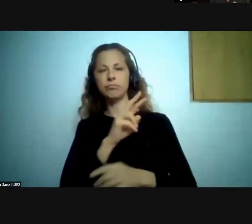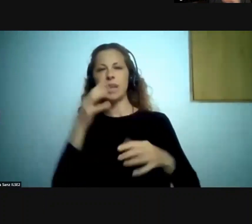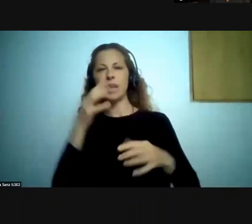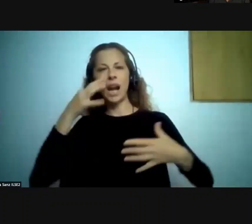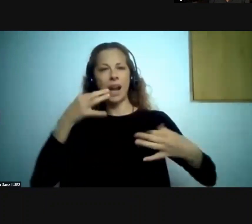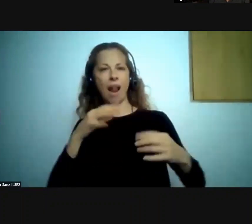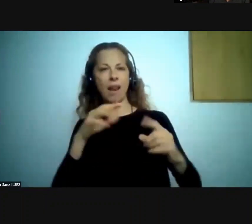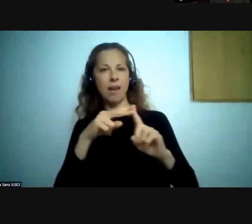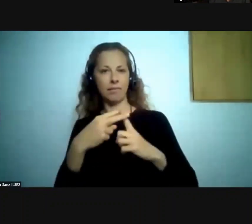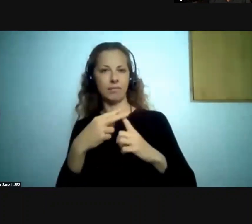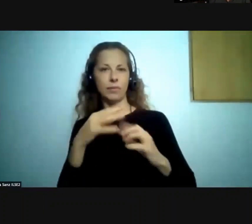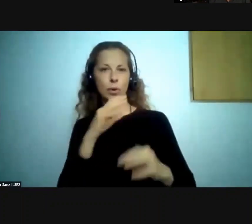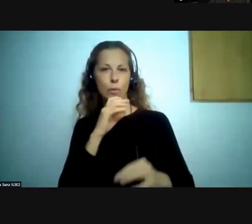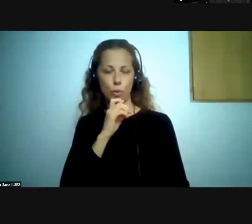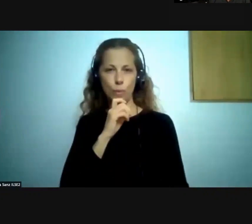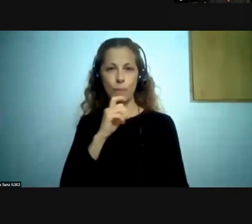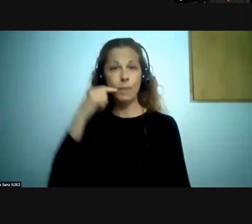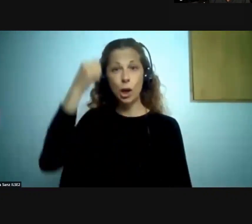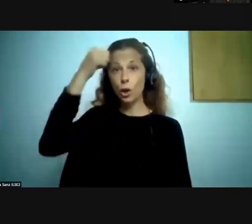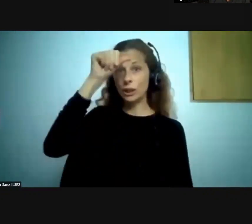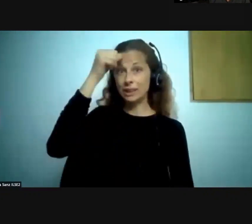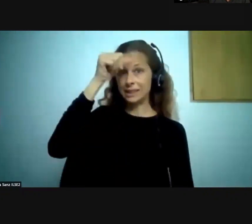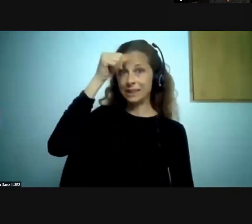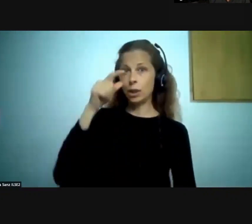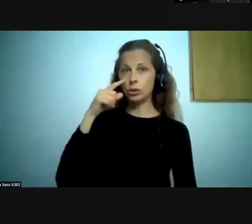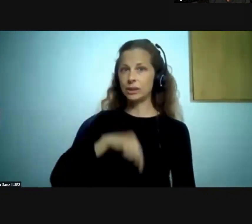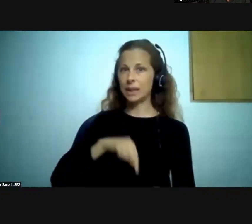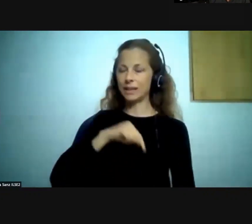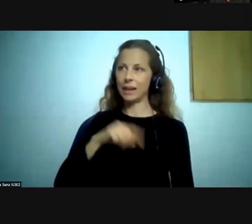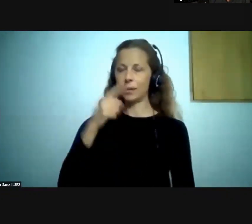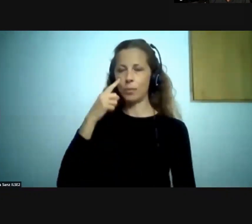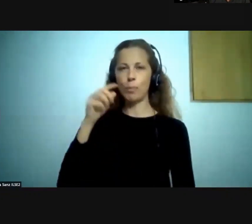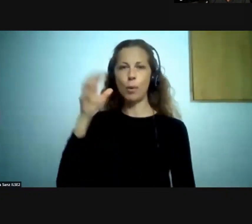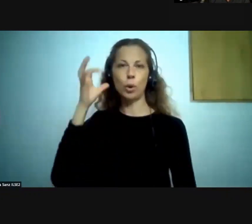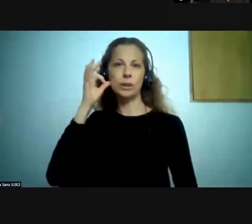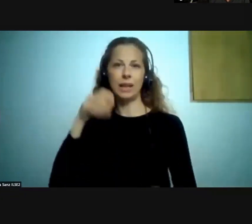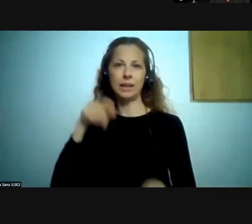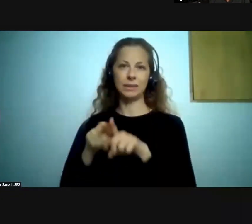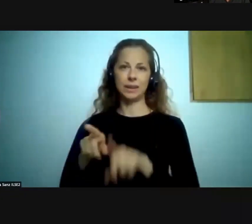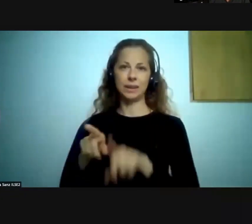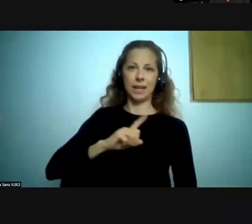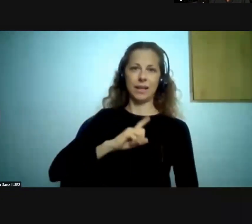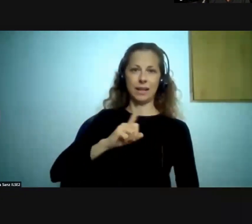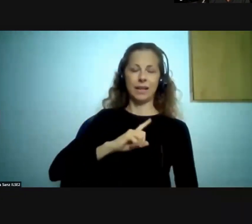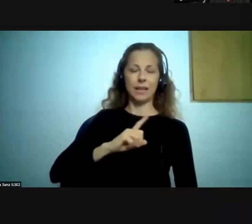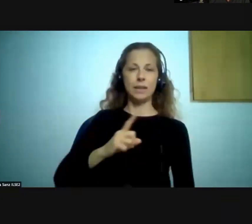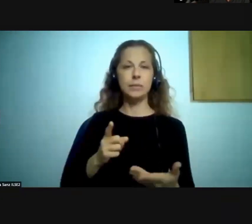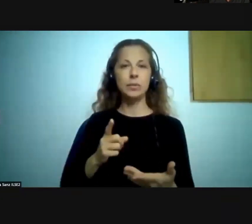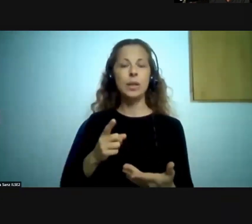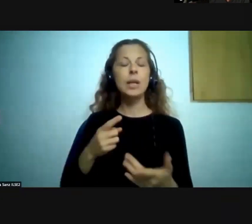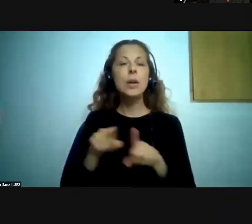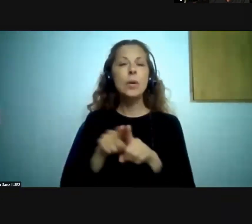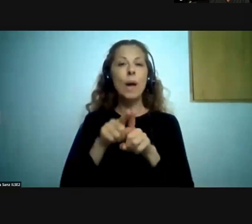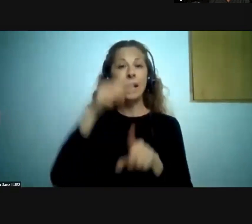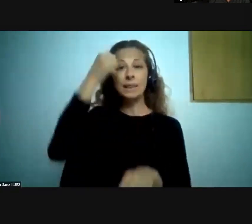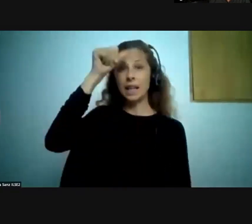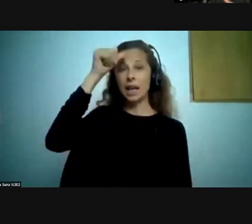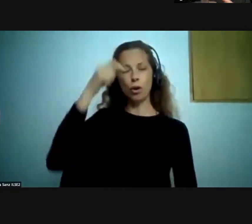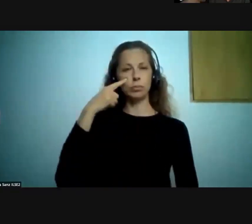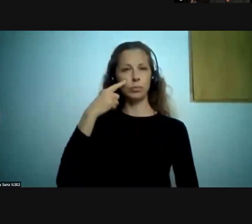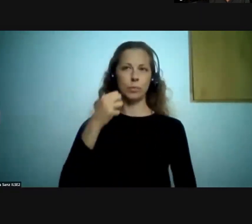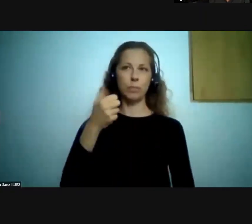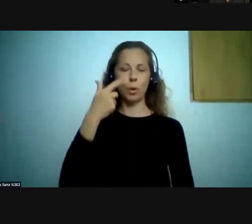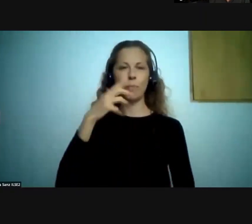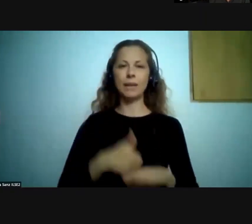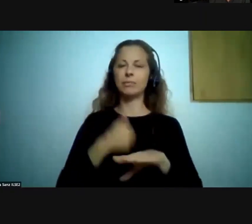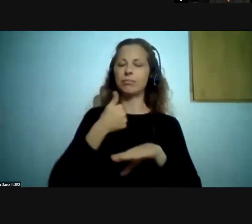cuestionados, criticados por las chicas, pues se ven como, digamos, reforzados en las posiciones más